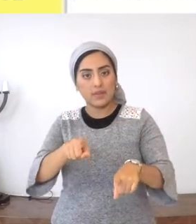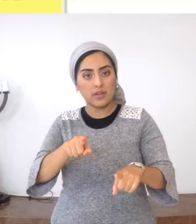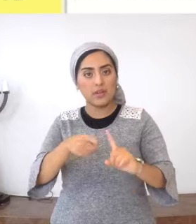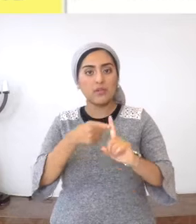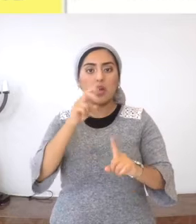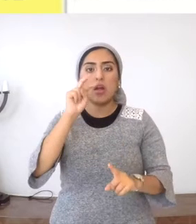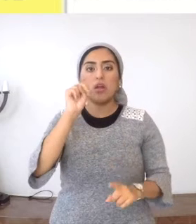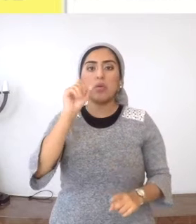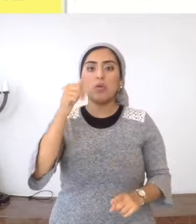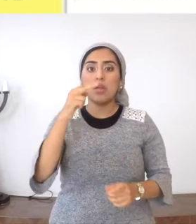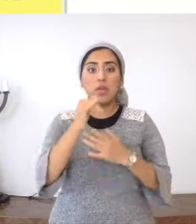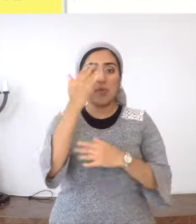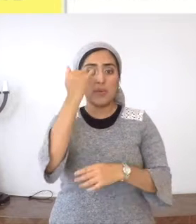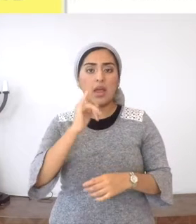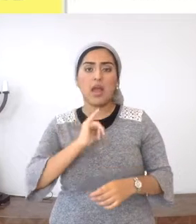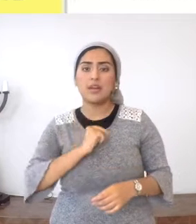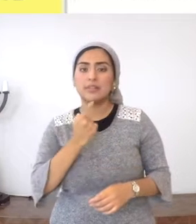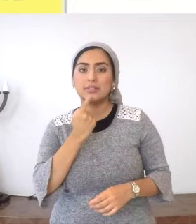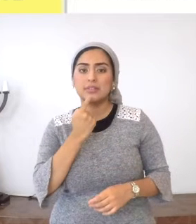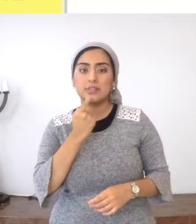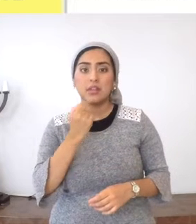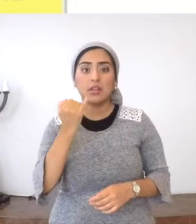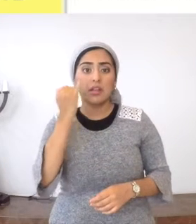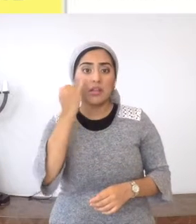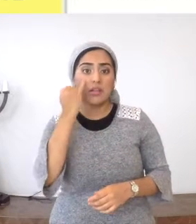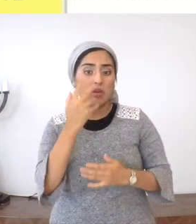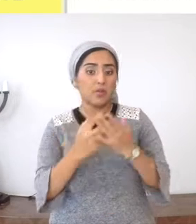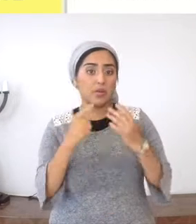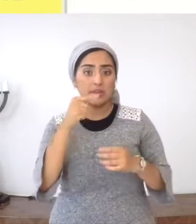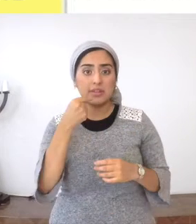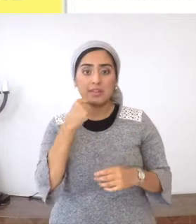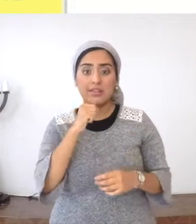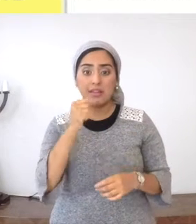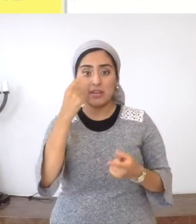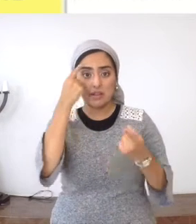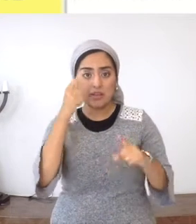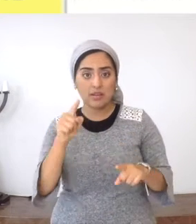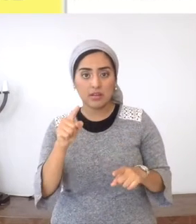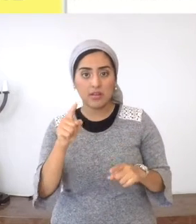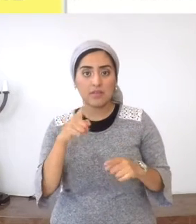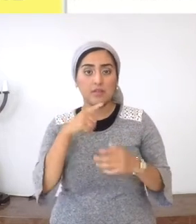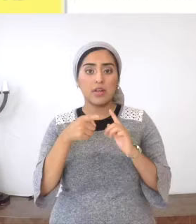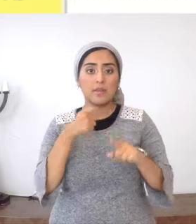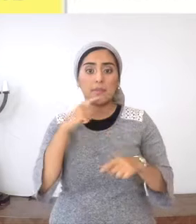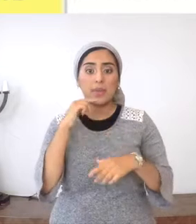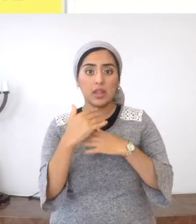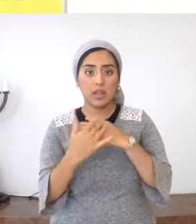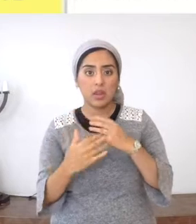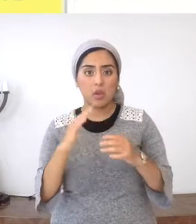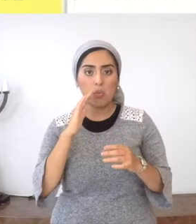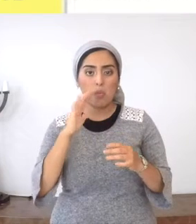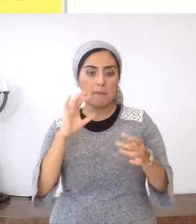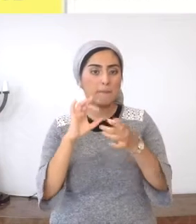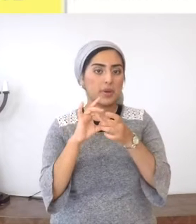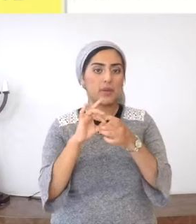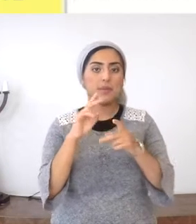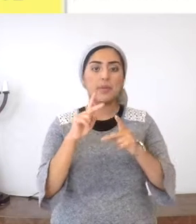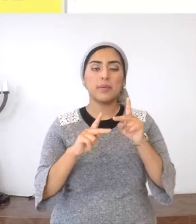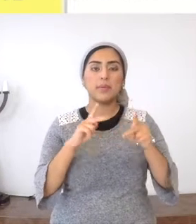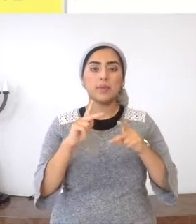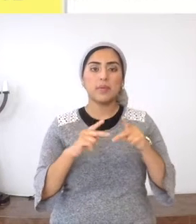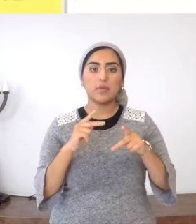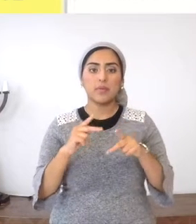pacto De Noé Ahora Por eso decía yo Si alguno Piensa que esto No es un pacto De sangre